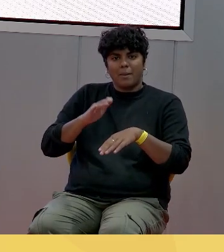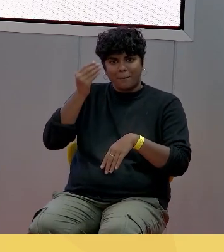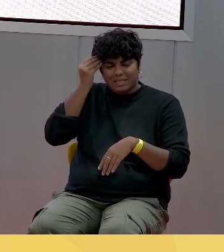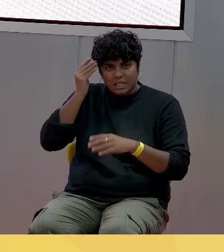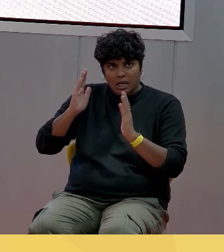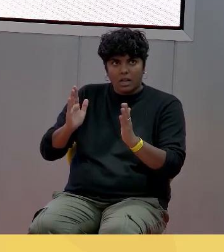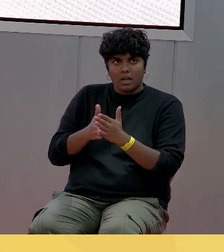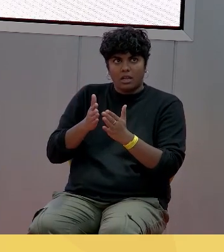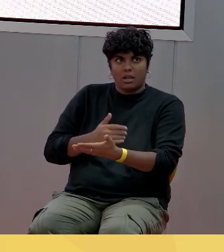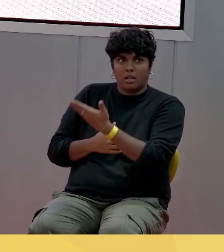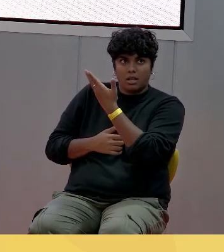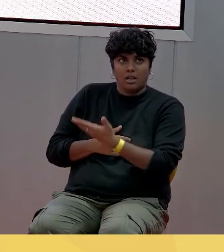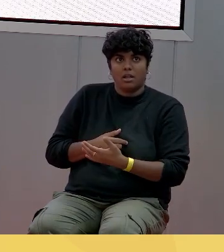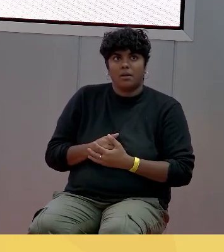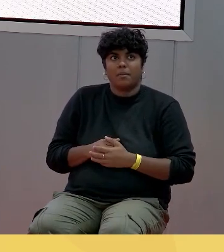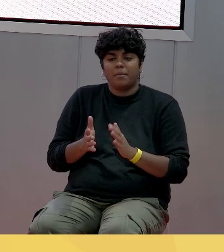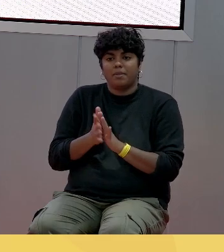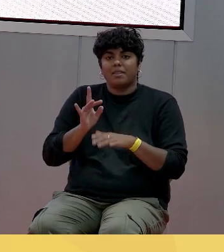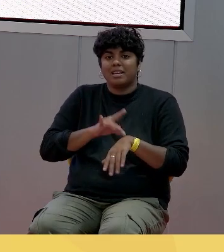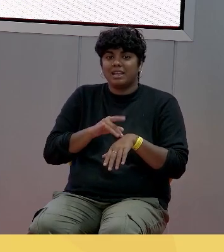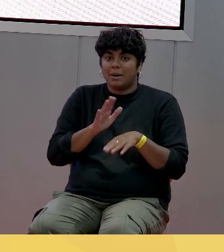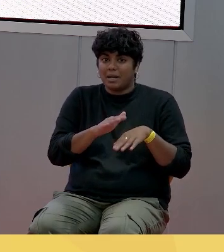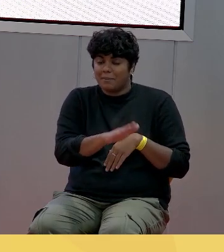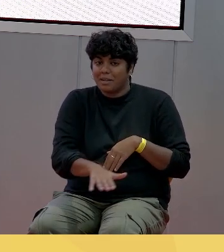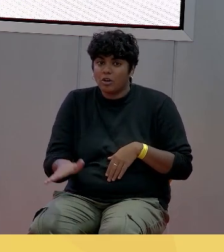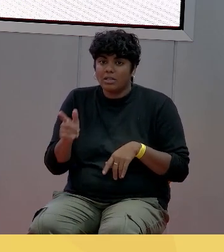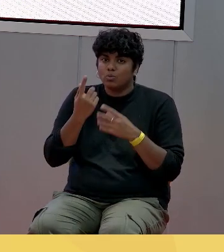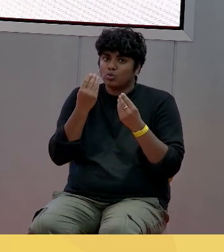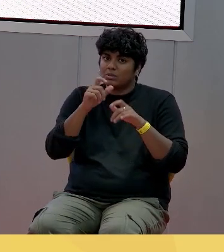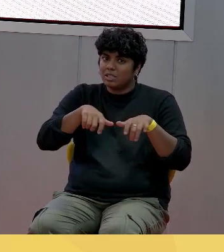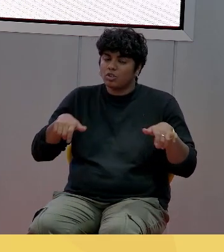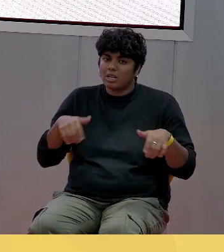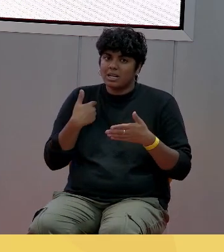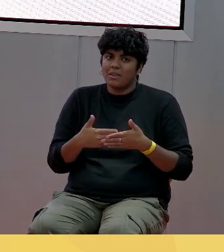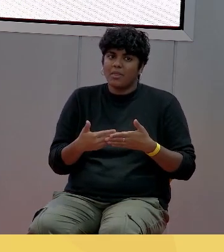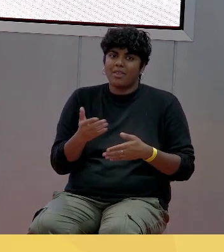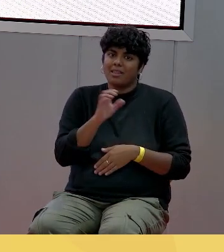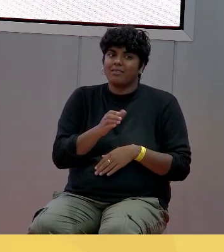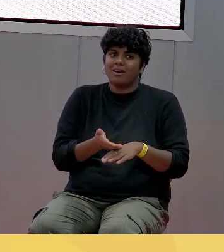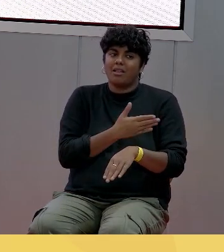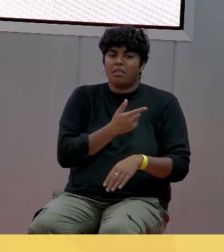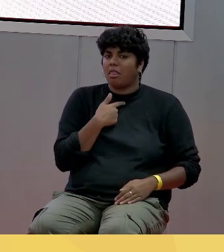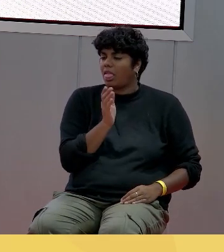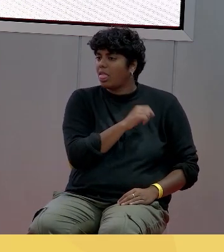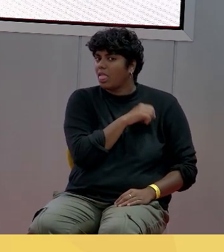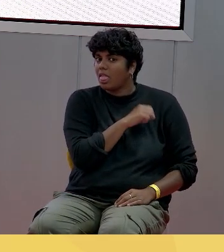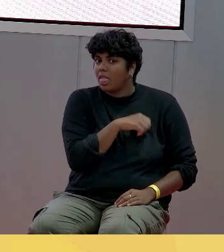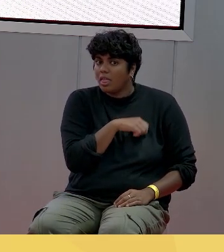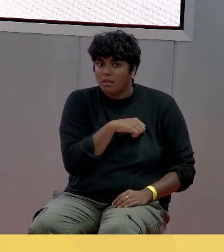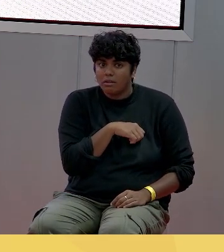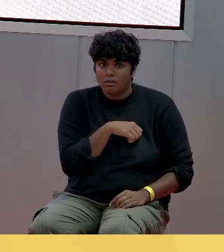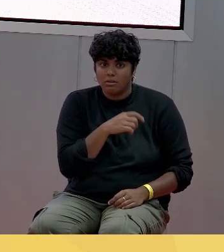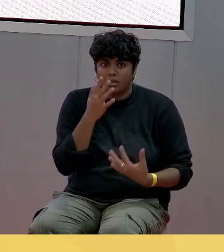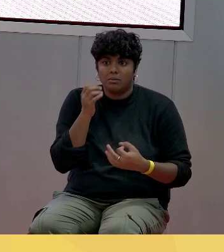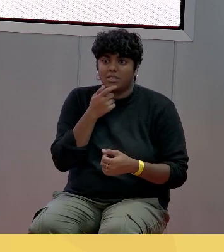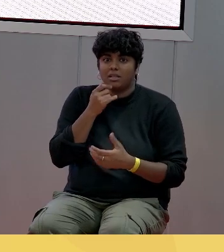que en esta clínica para menores hubo personas que tomaron decisiones de ignorar la evidencia científica, de ocultar datos cuando hicieron sus propios estudios